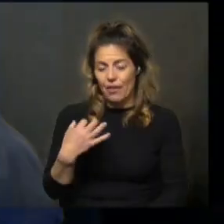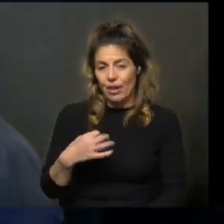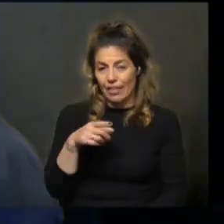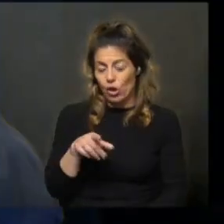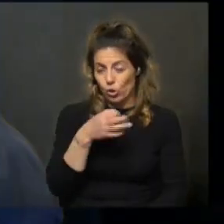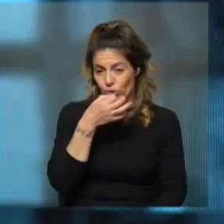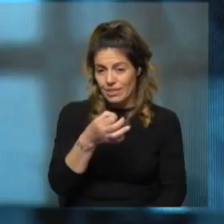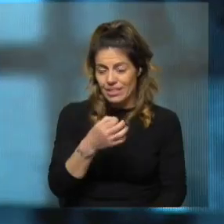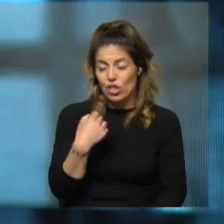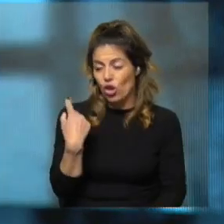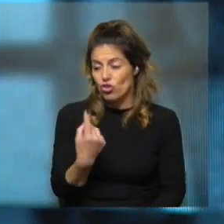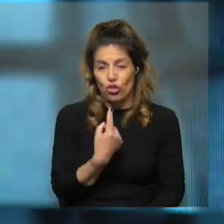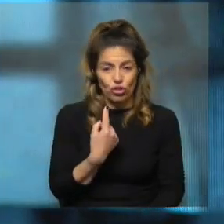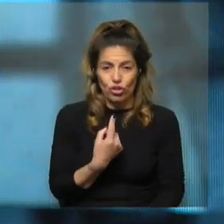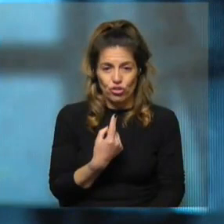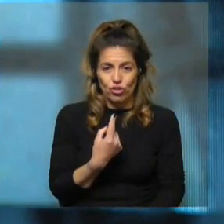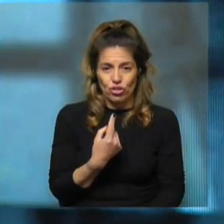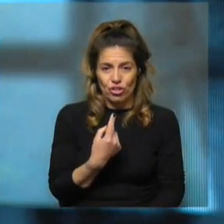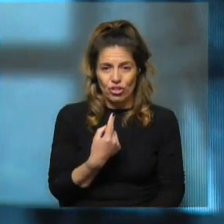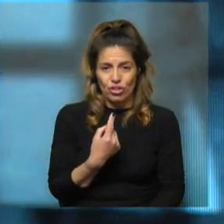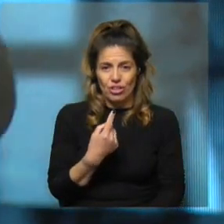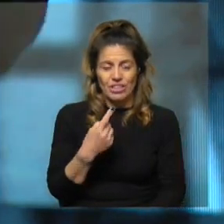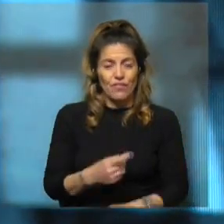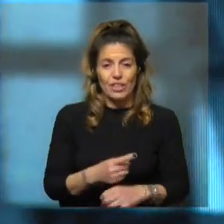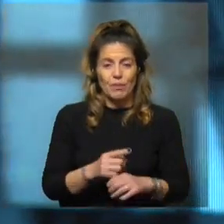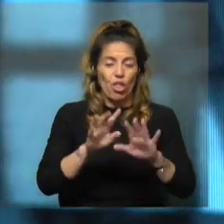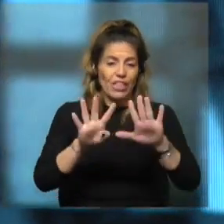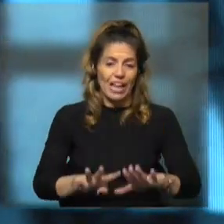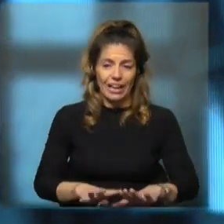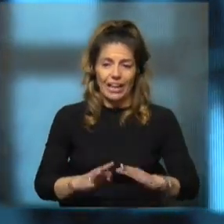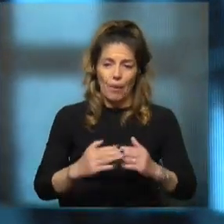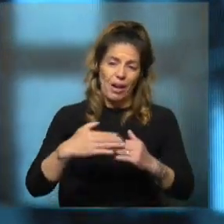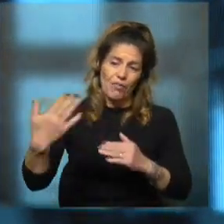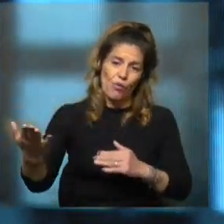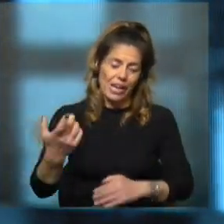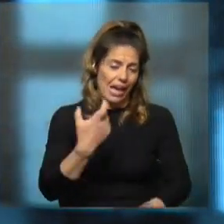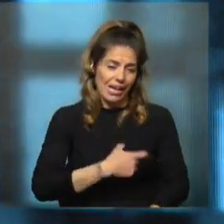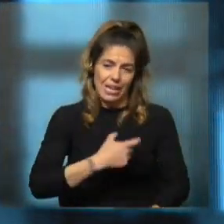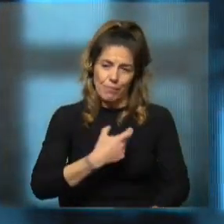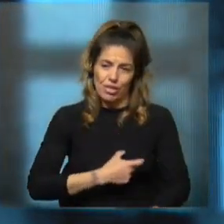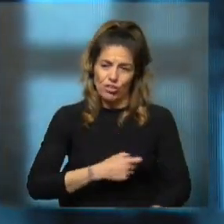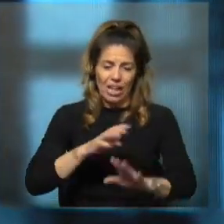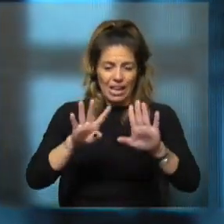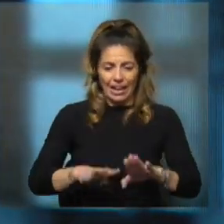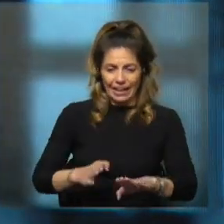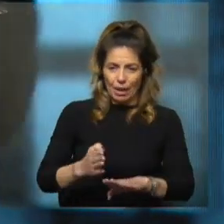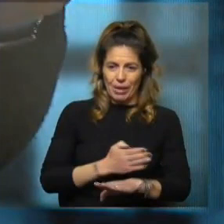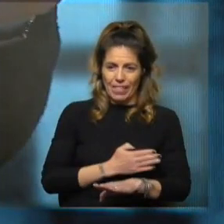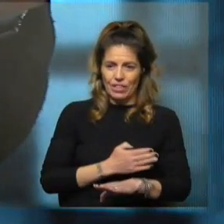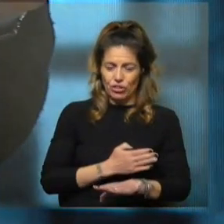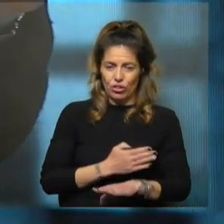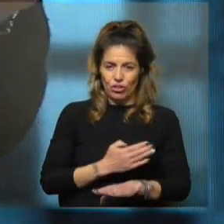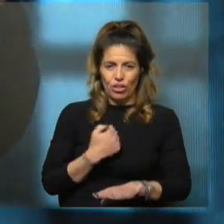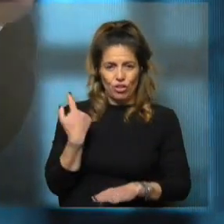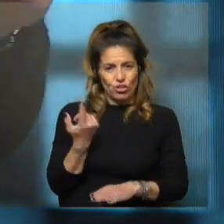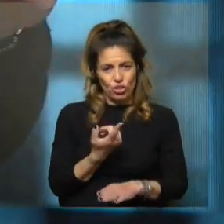nosotros definimos que de la reja para afuera estaban los enemigos de la reja para dentro estaba la